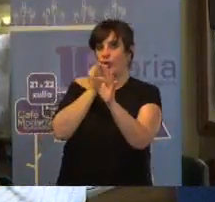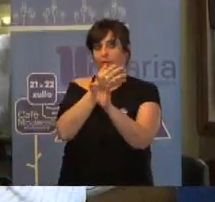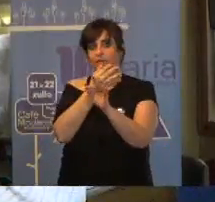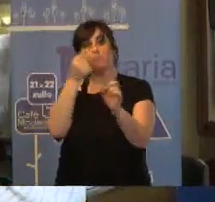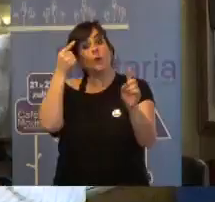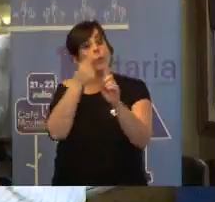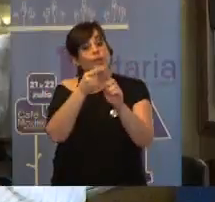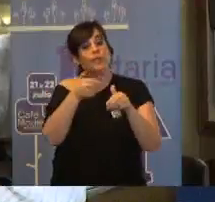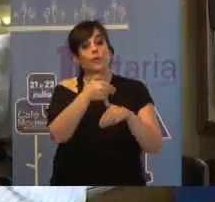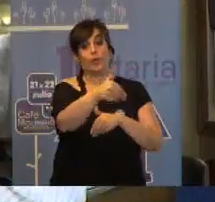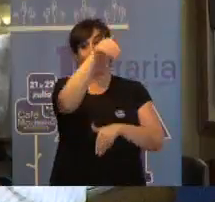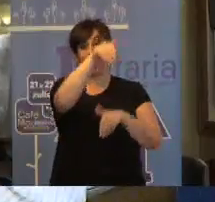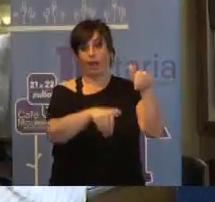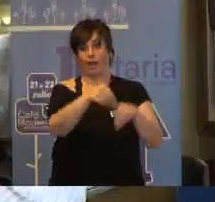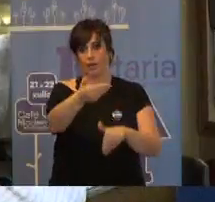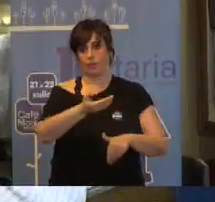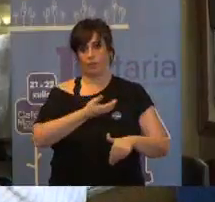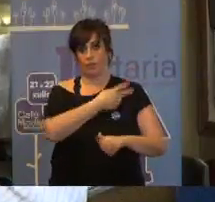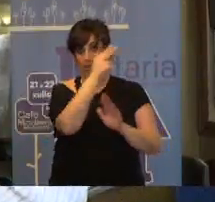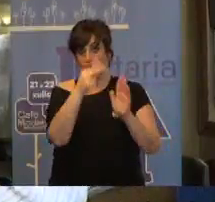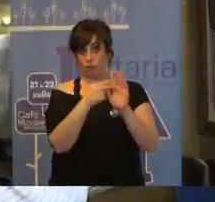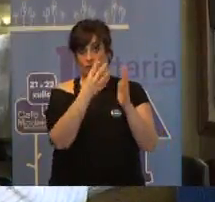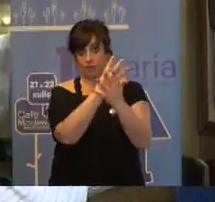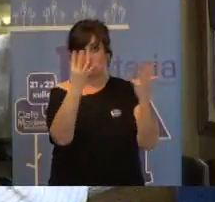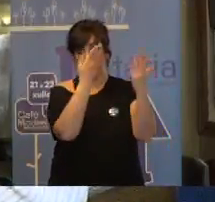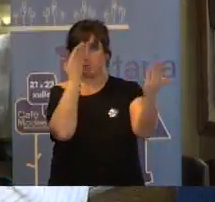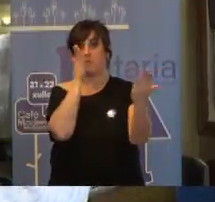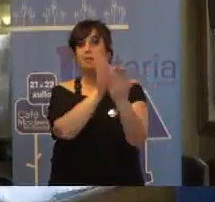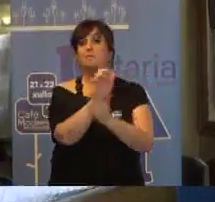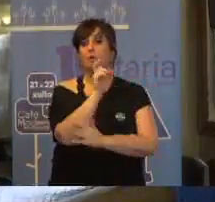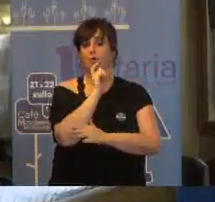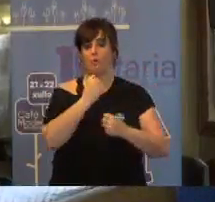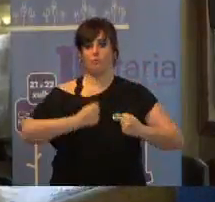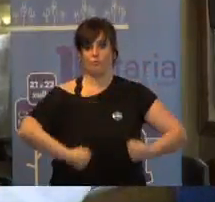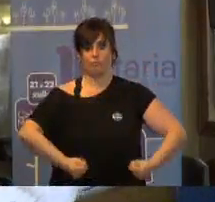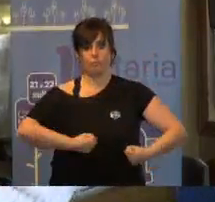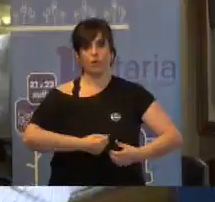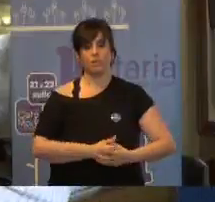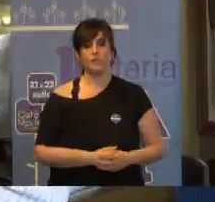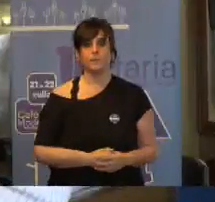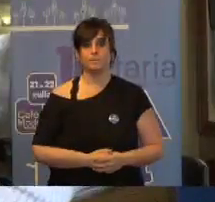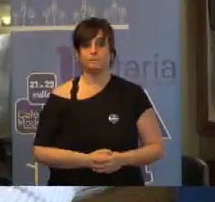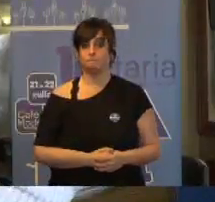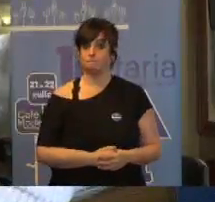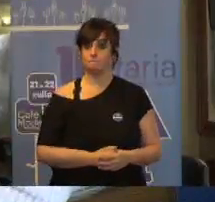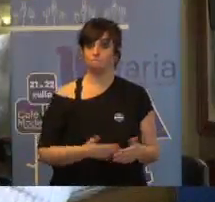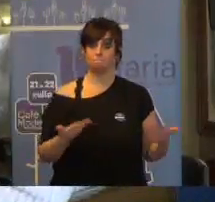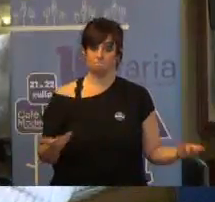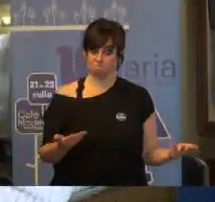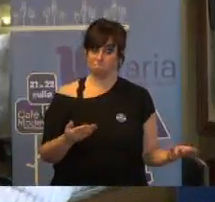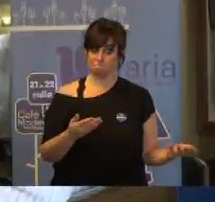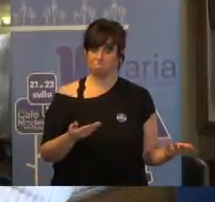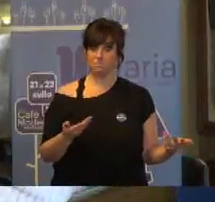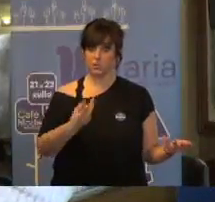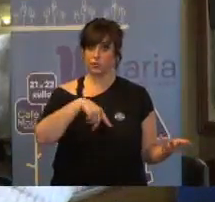eleccións municipais de 2019 coa maior forza posible para que teñamos o maior éxito